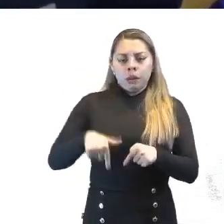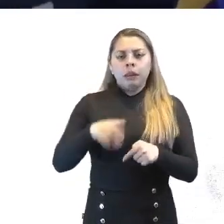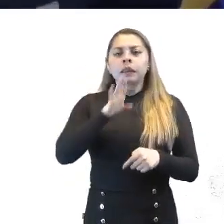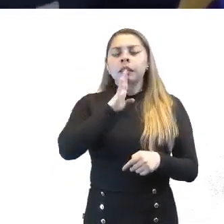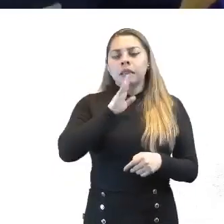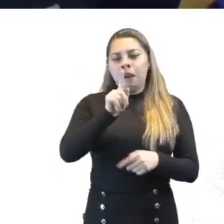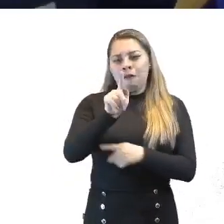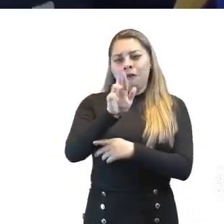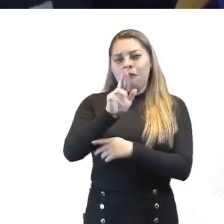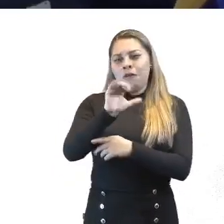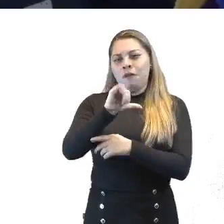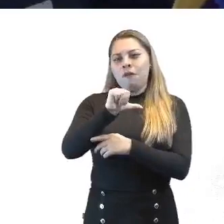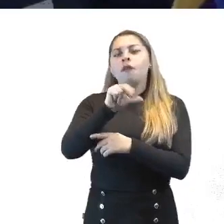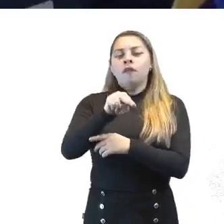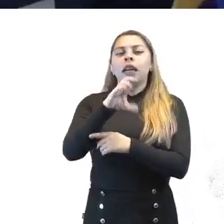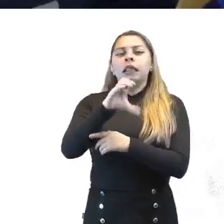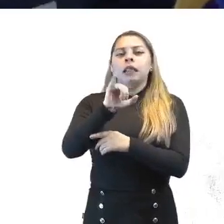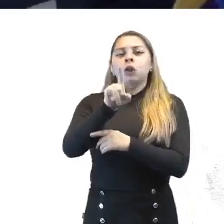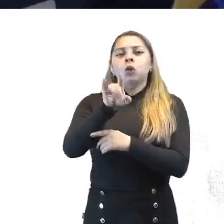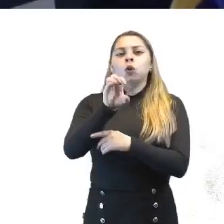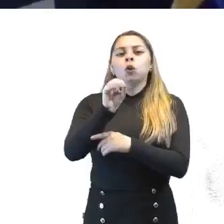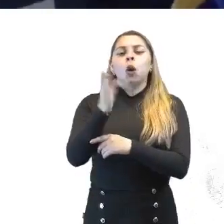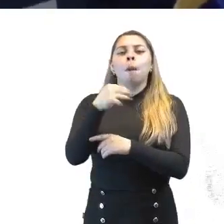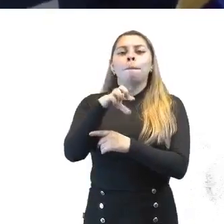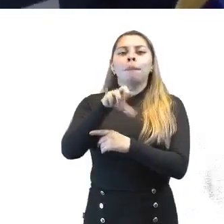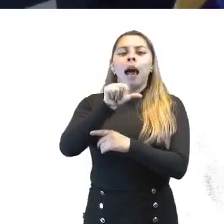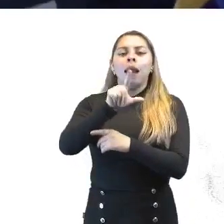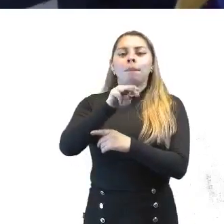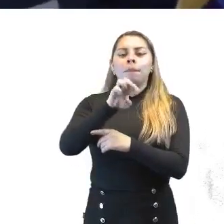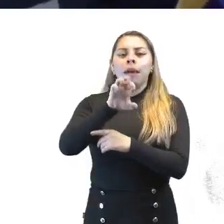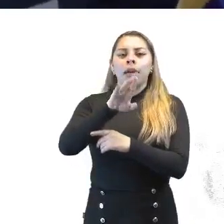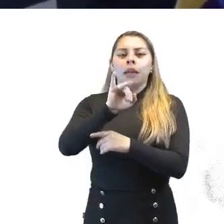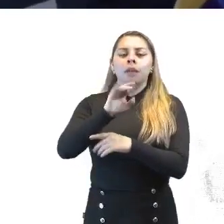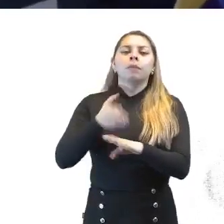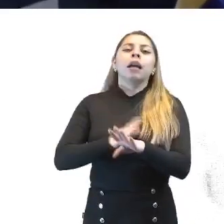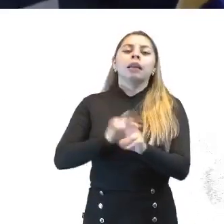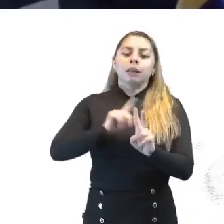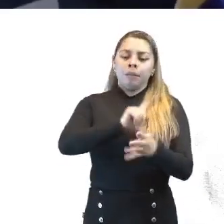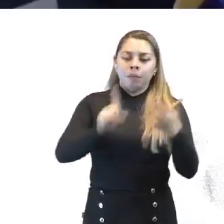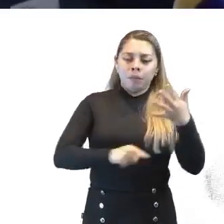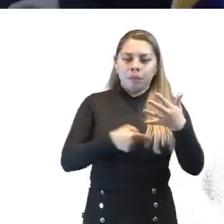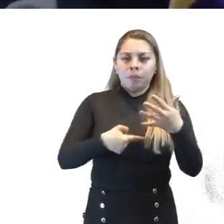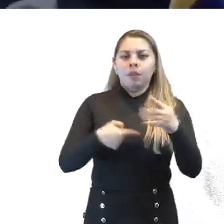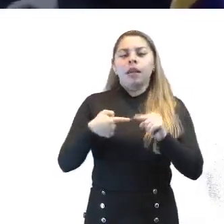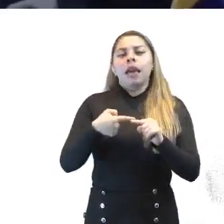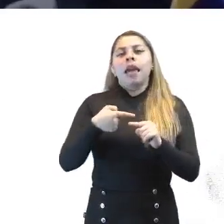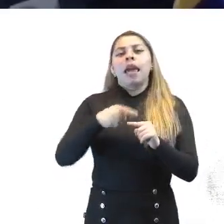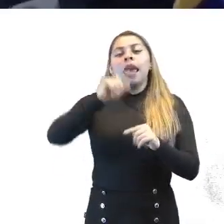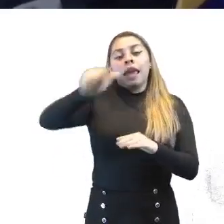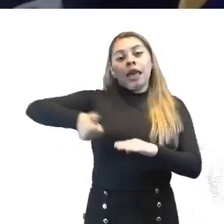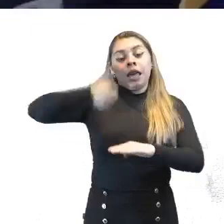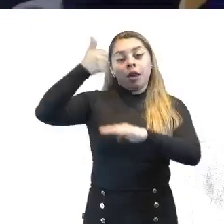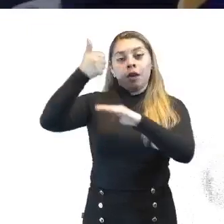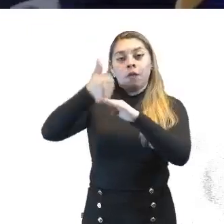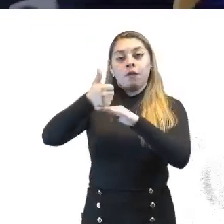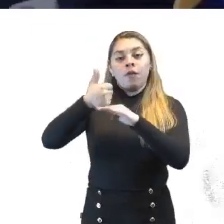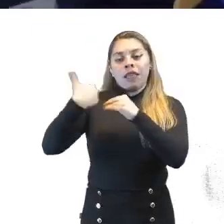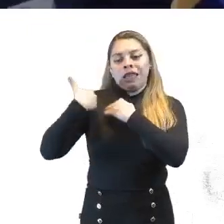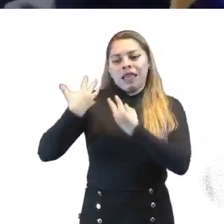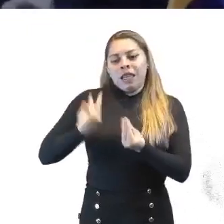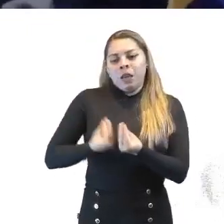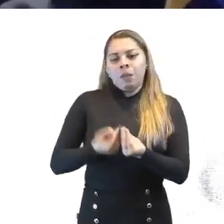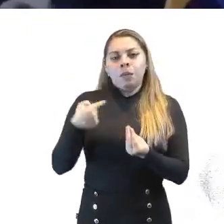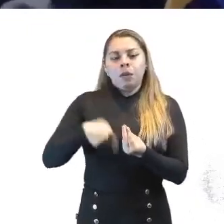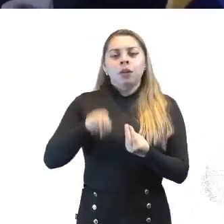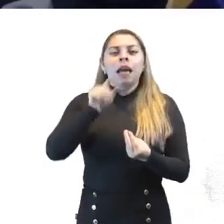Francisco Palmieri, al jefe de misión de la OEA encargada,